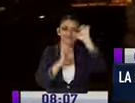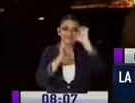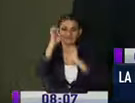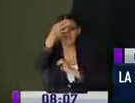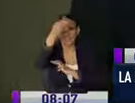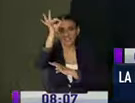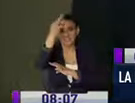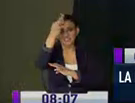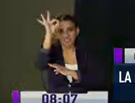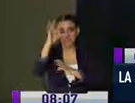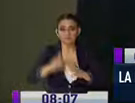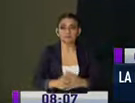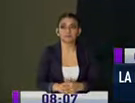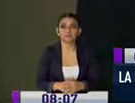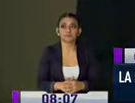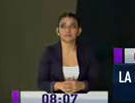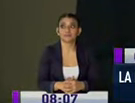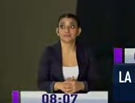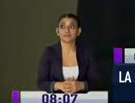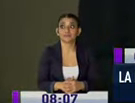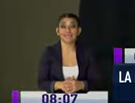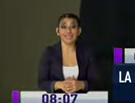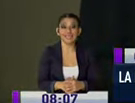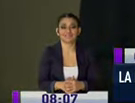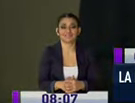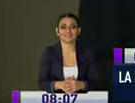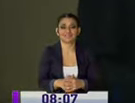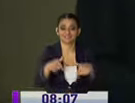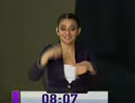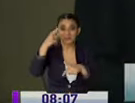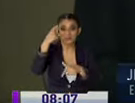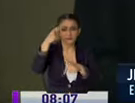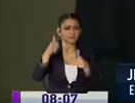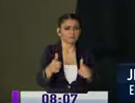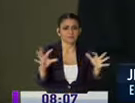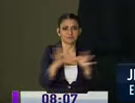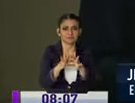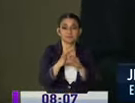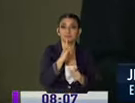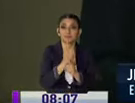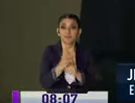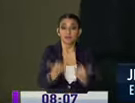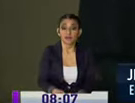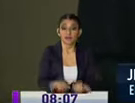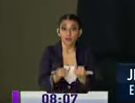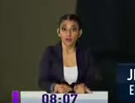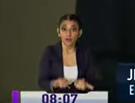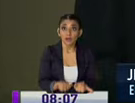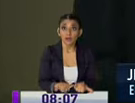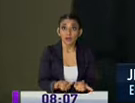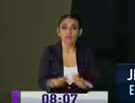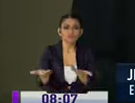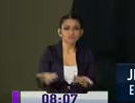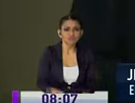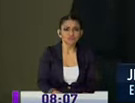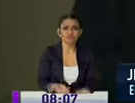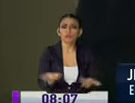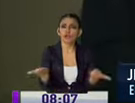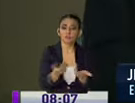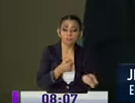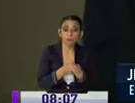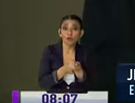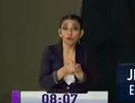Francia. Porque es una cooperación entre gobiernos locales. Porque trae una